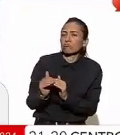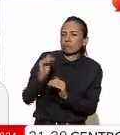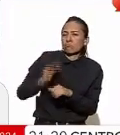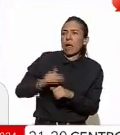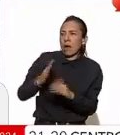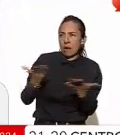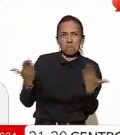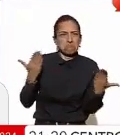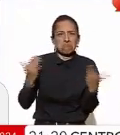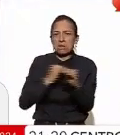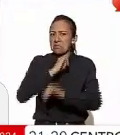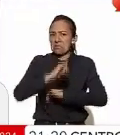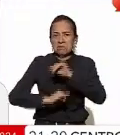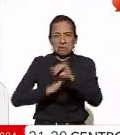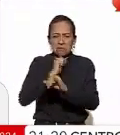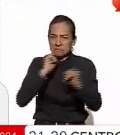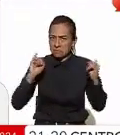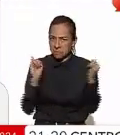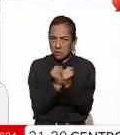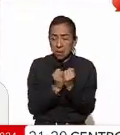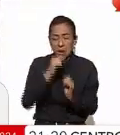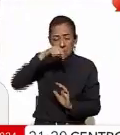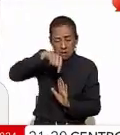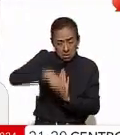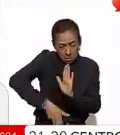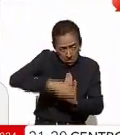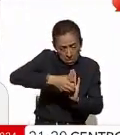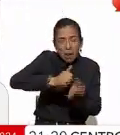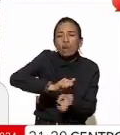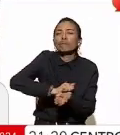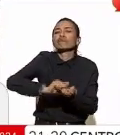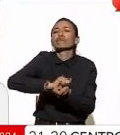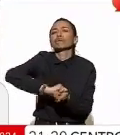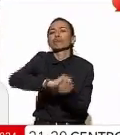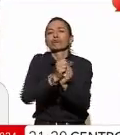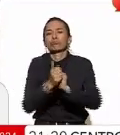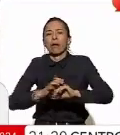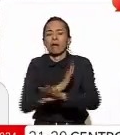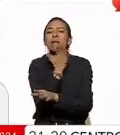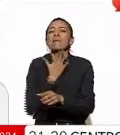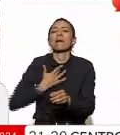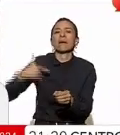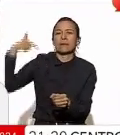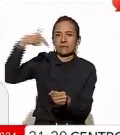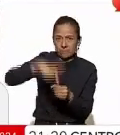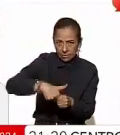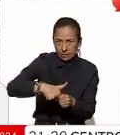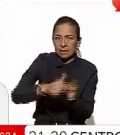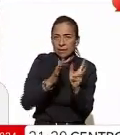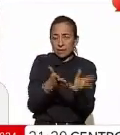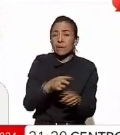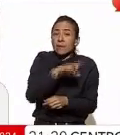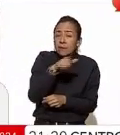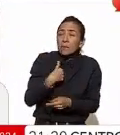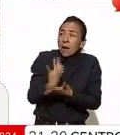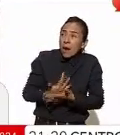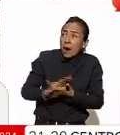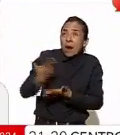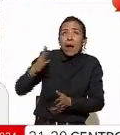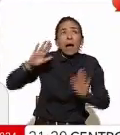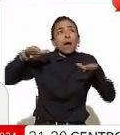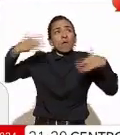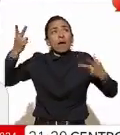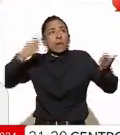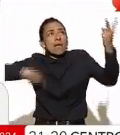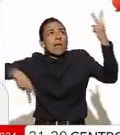estándares internacionales. La explotación que hagamos de crudo se va a transformar en gasolina. Vamos a también dejar de depender del exterior en términos